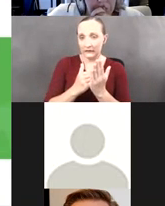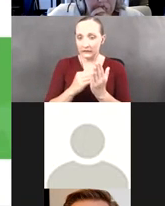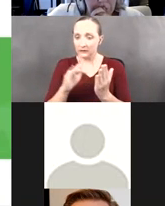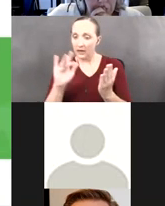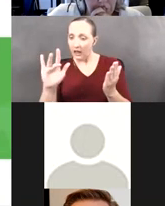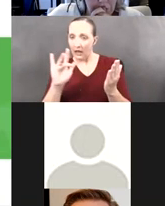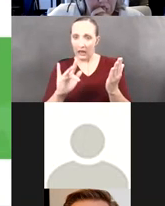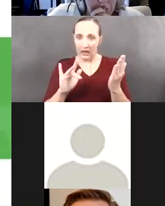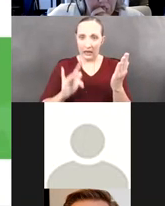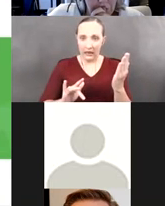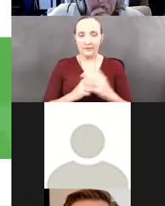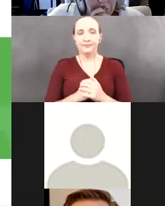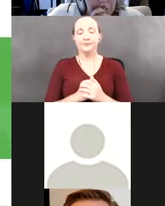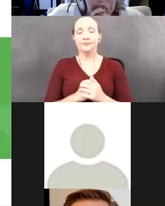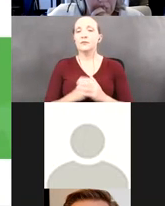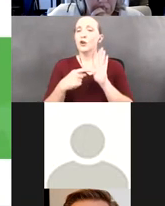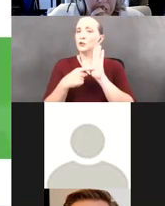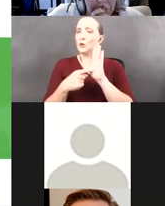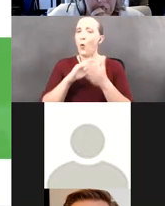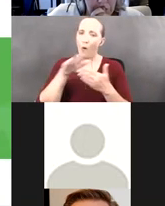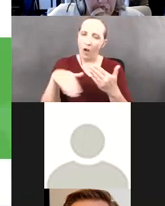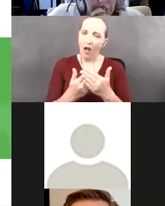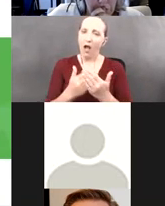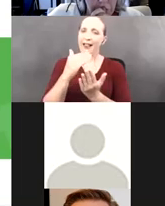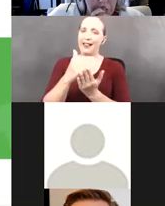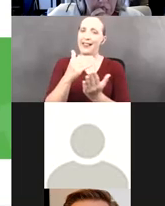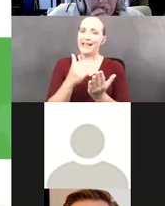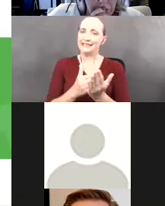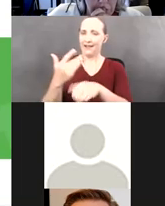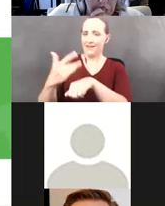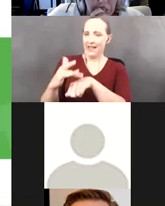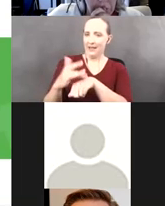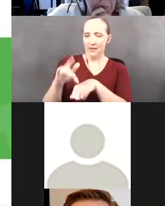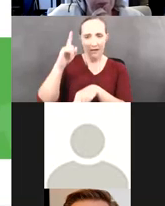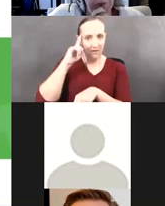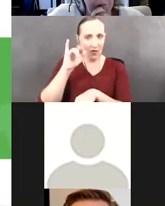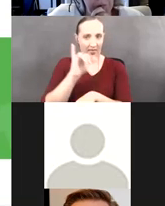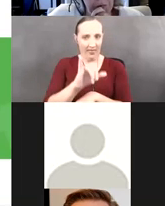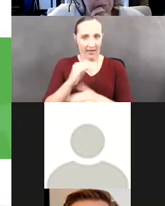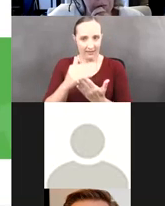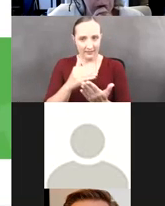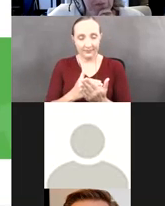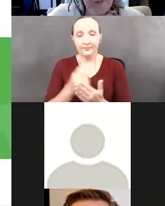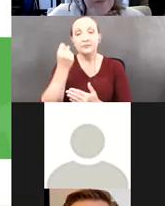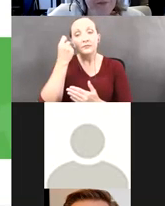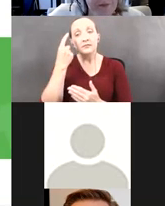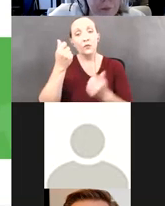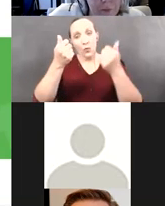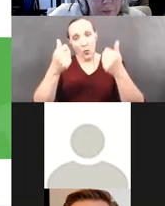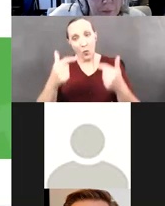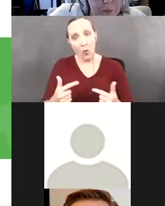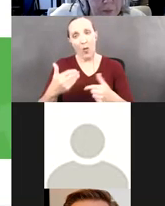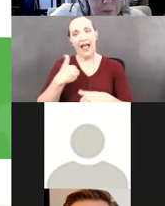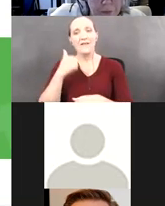esa lección. This will show you all of the lesson Esto le va a resources demostrar todos available los for the recursos de la lesson. lección disponibles All para esa lessons will have lección. a daily Todas las